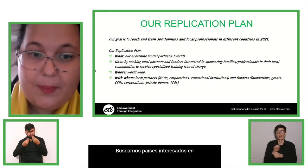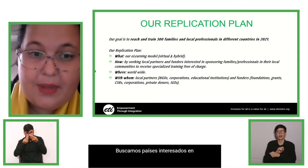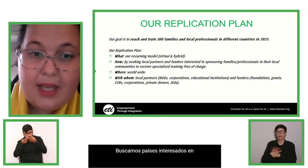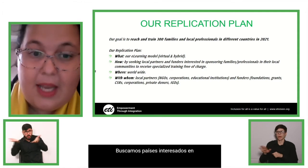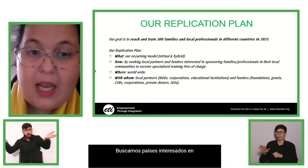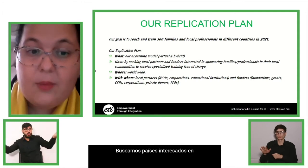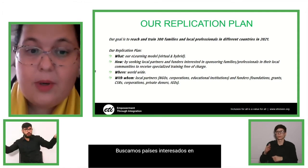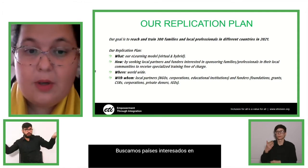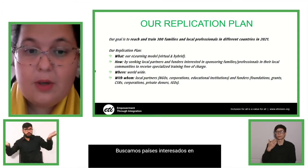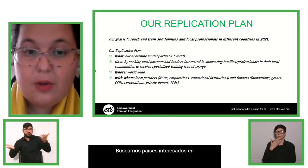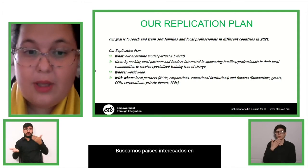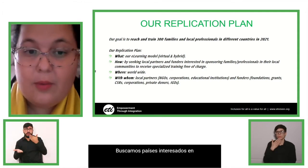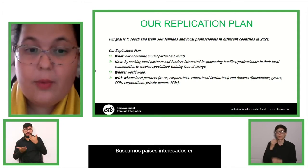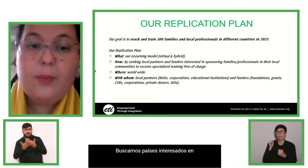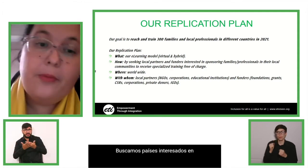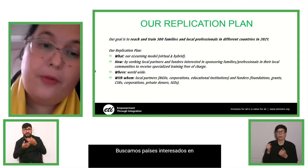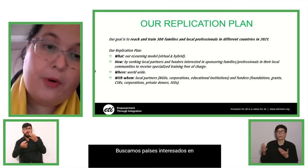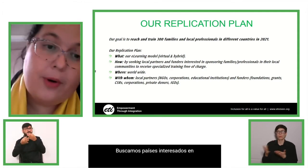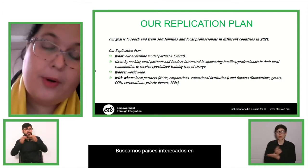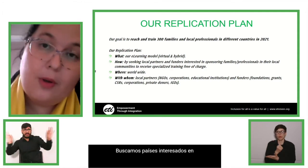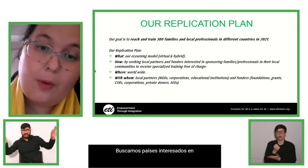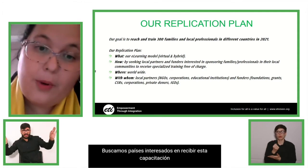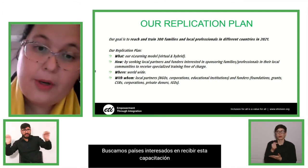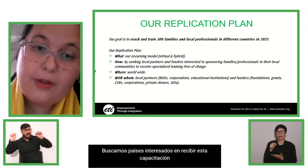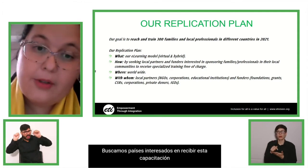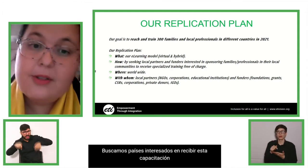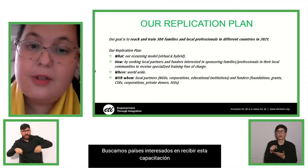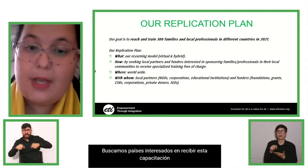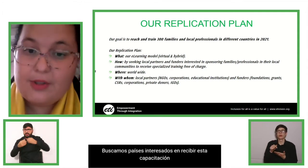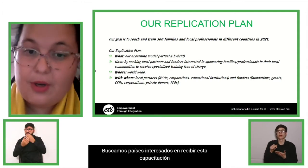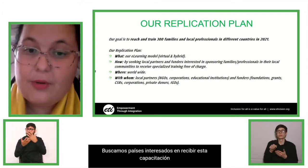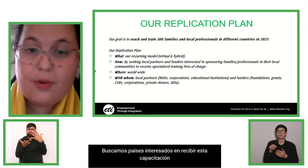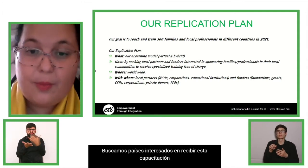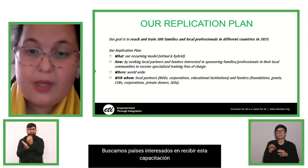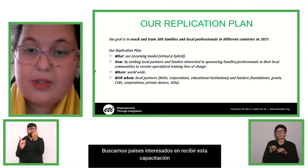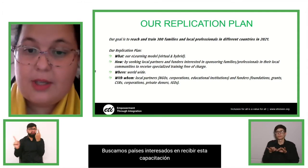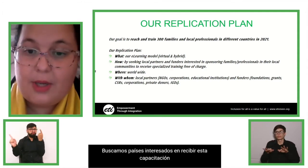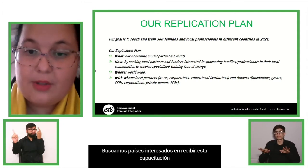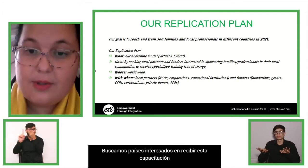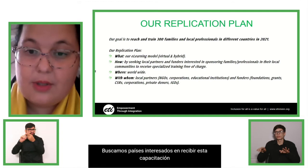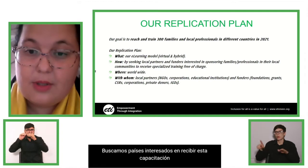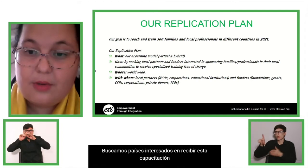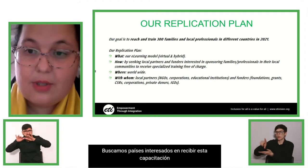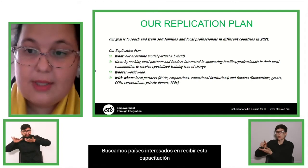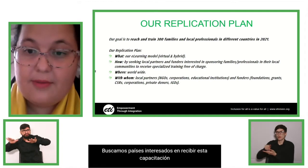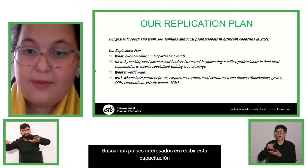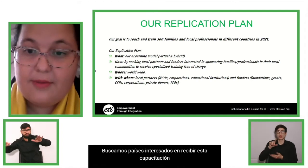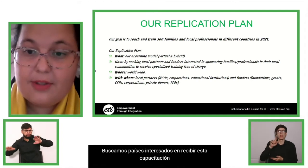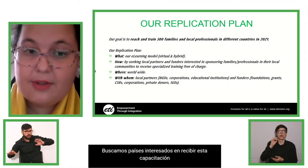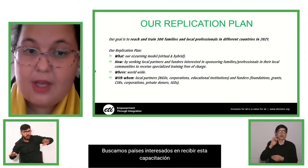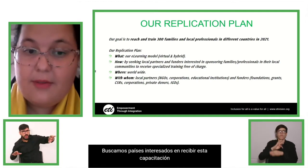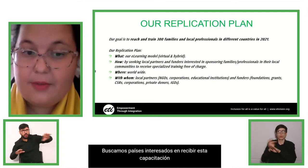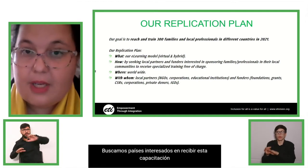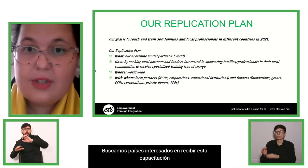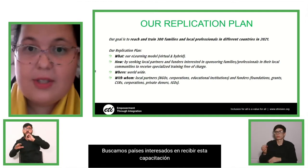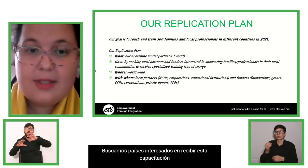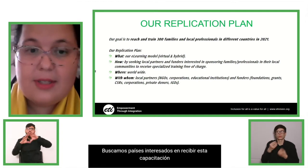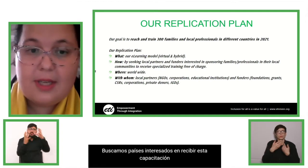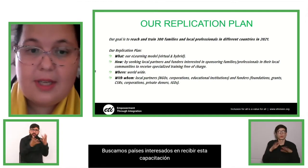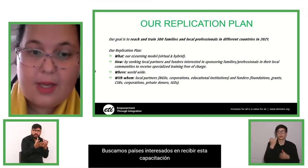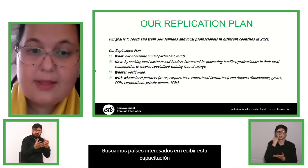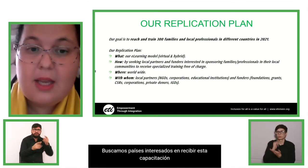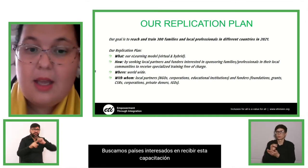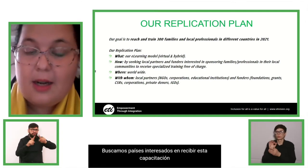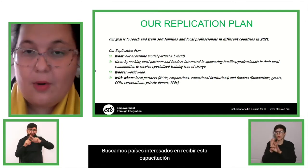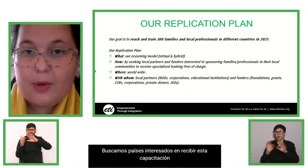y tendamos a expandirnos a América Latina. Buscamos socios locales, ONGs, organizaciones, instituciones